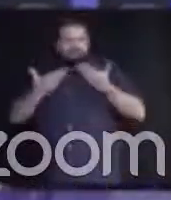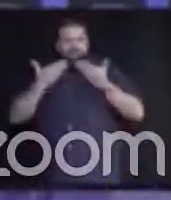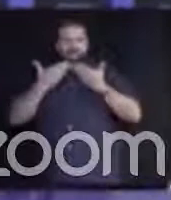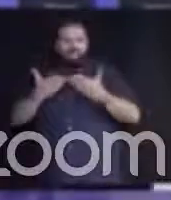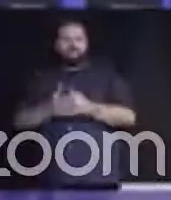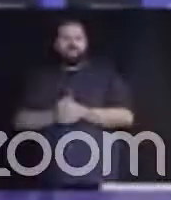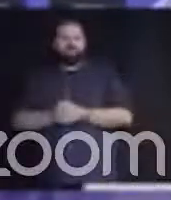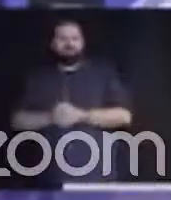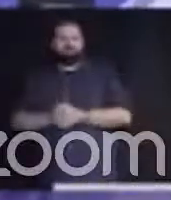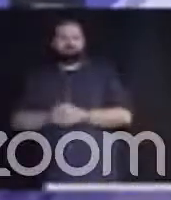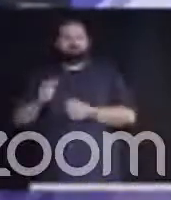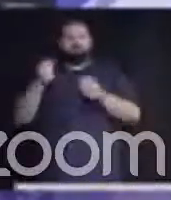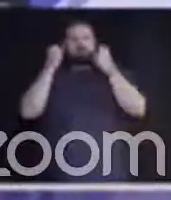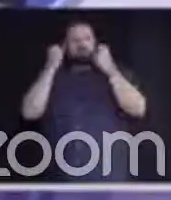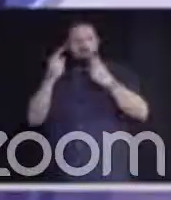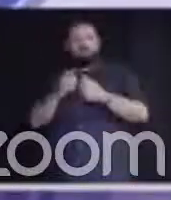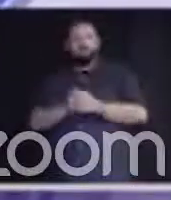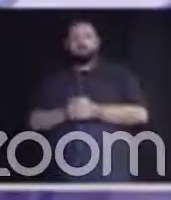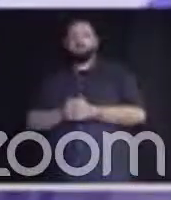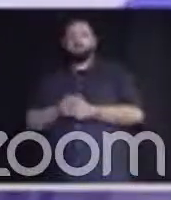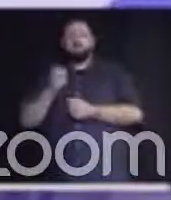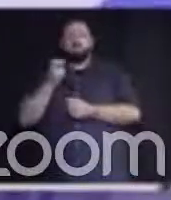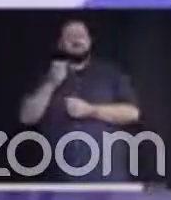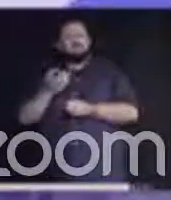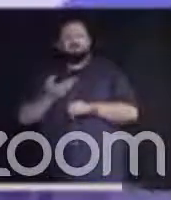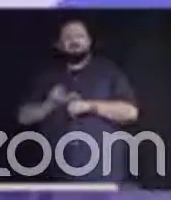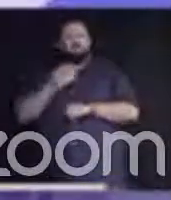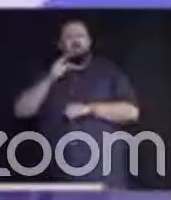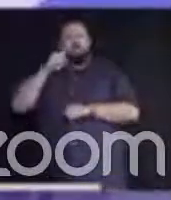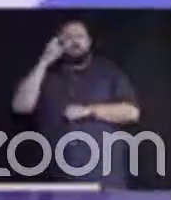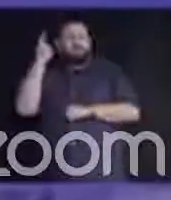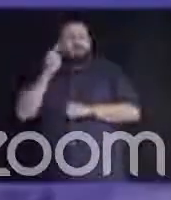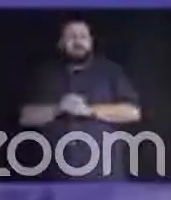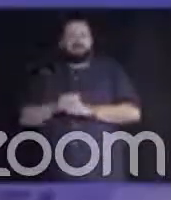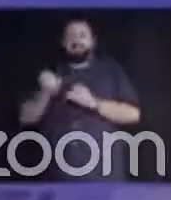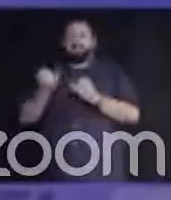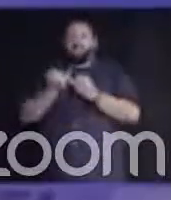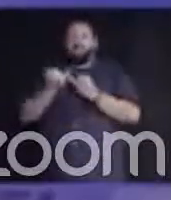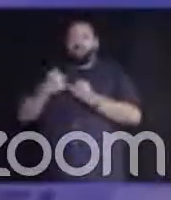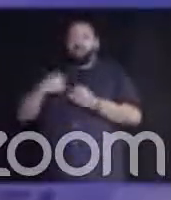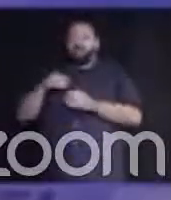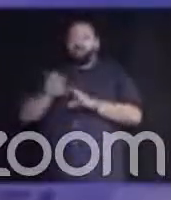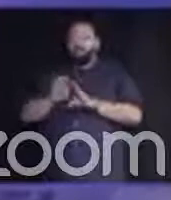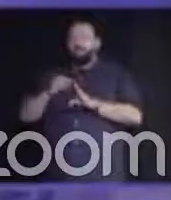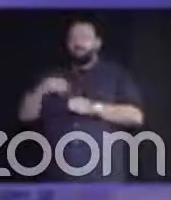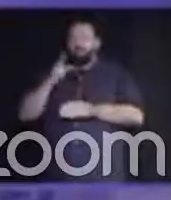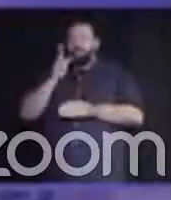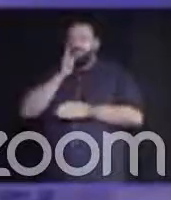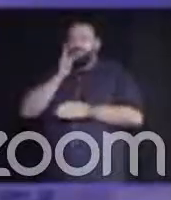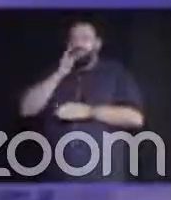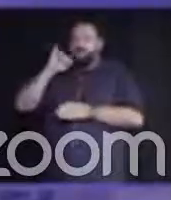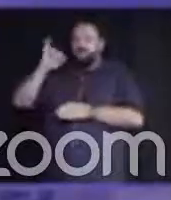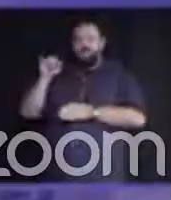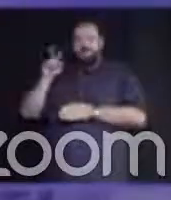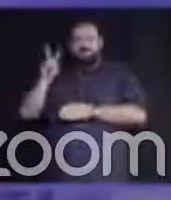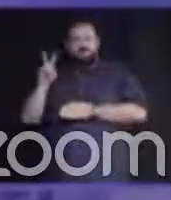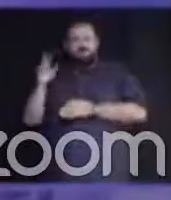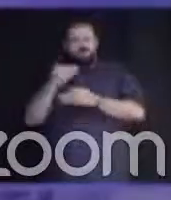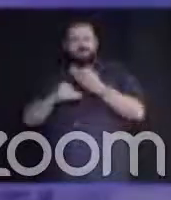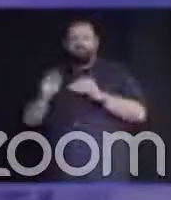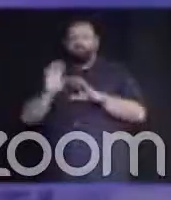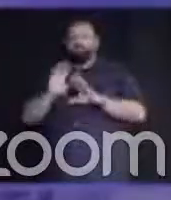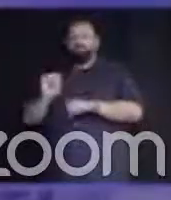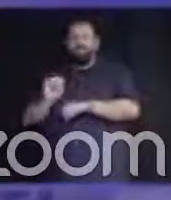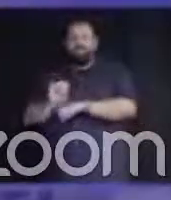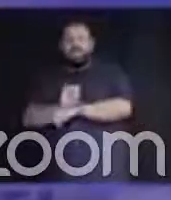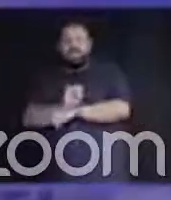Es inspirador y es muy sencillo, también como lo hacía Jorge Vergara. Una forma sencilla que todo el mundo entienda,